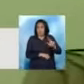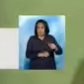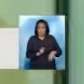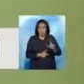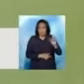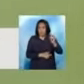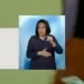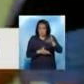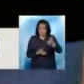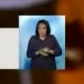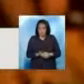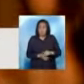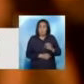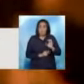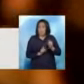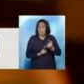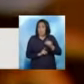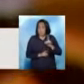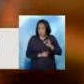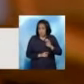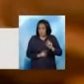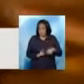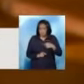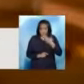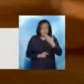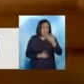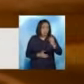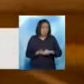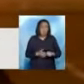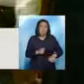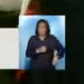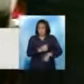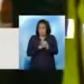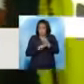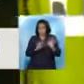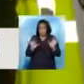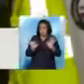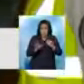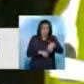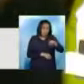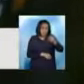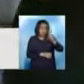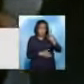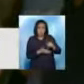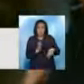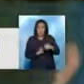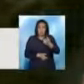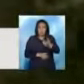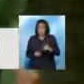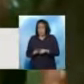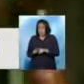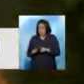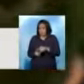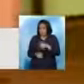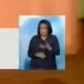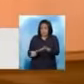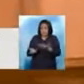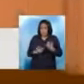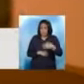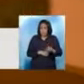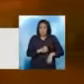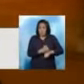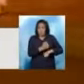charrúa junto a Edinson Cavani, quienes se encargarán de batir el pórtico nacional. La escuadra del maestro Washington Tavares trajo consigo al